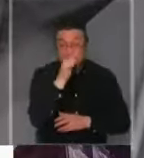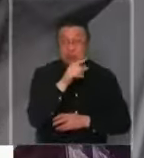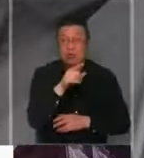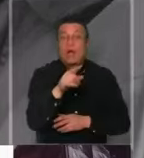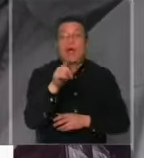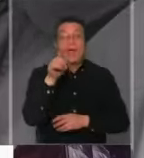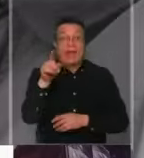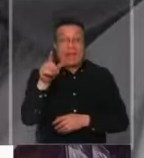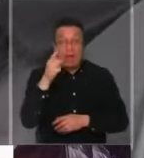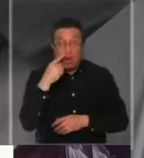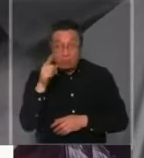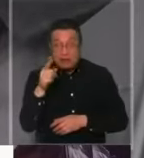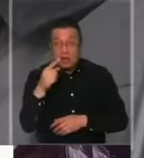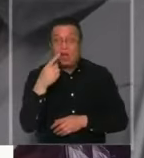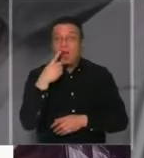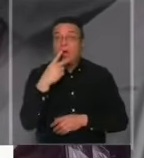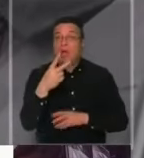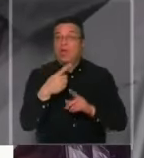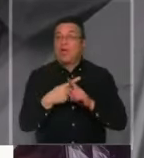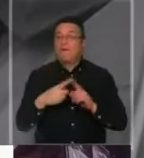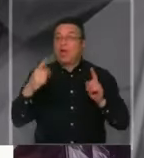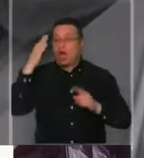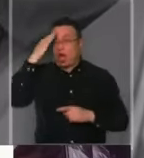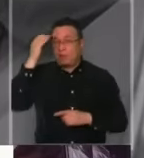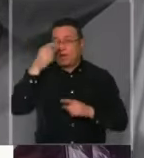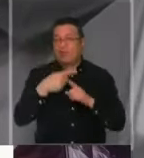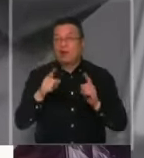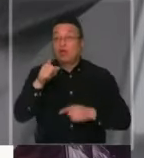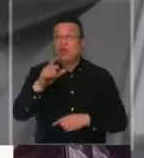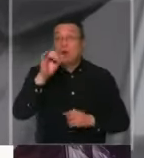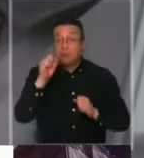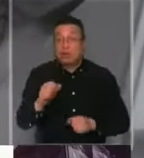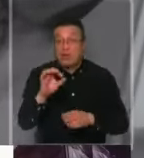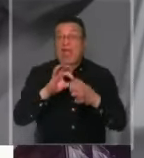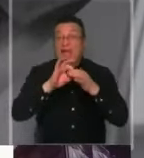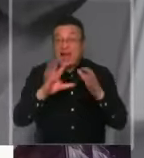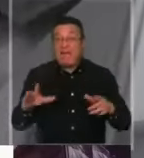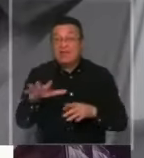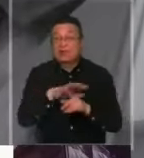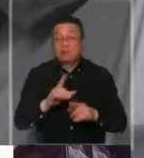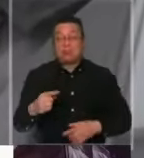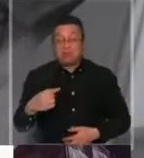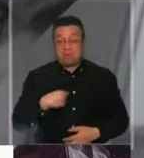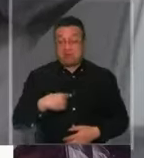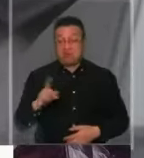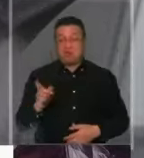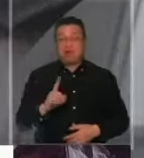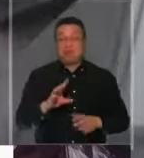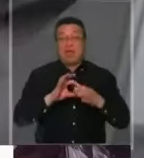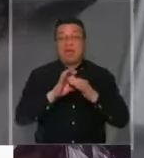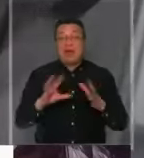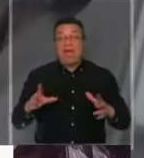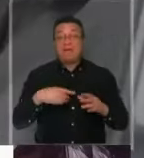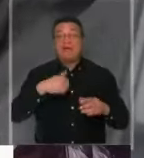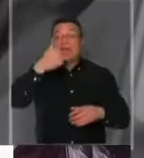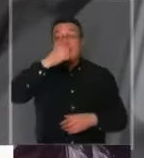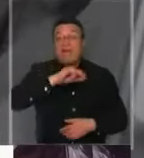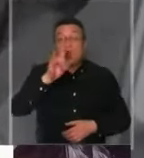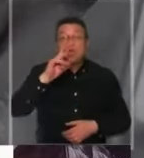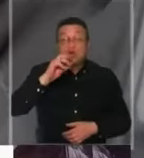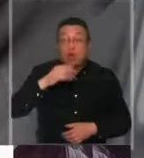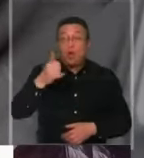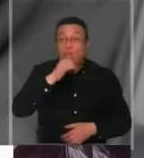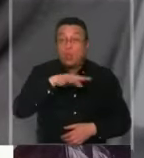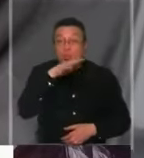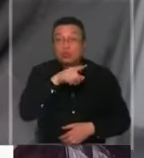él tiene una mirada muy distinta. ¿Te reconoce que puede ser muy grave esta situación? Pero para mí no, señor. Porque ¿no es grave que saquen claves únicas para un uso de una